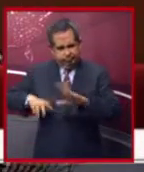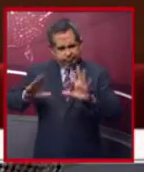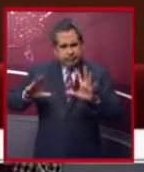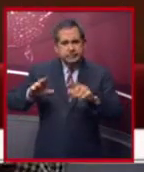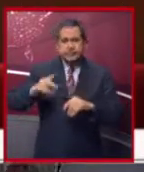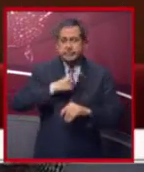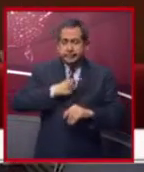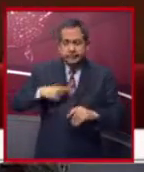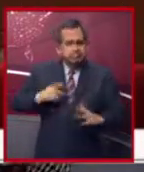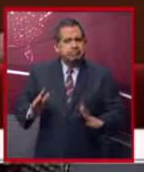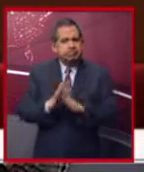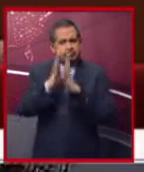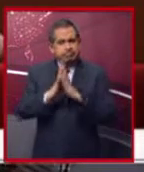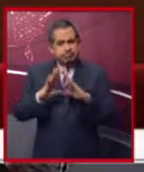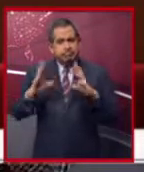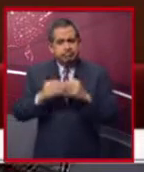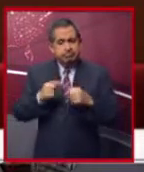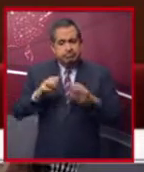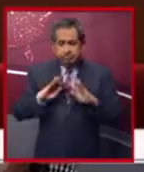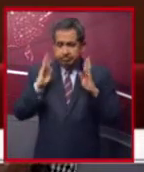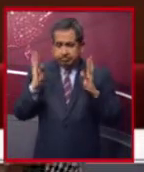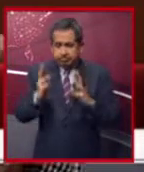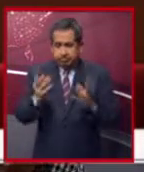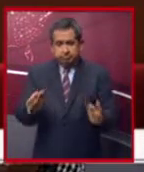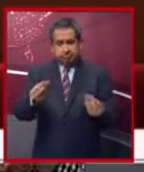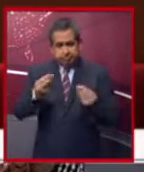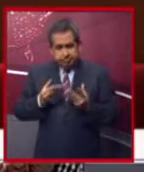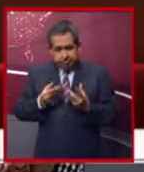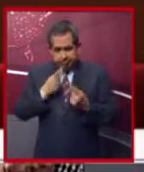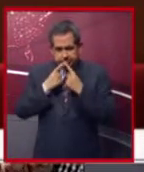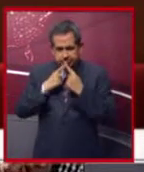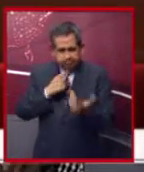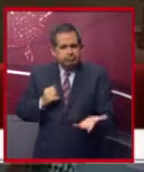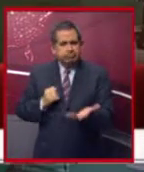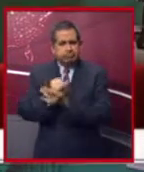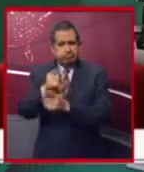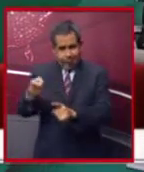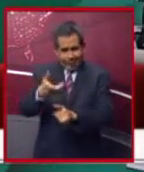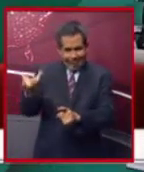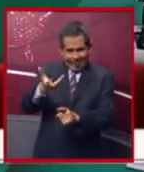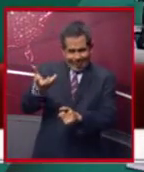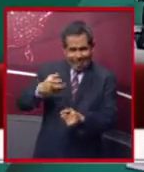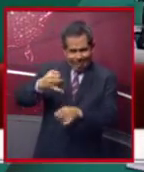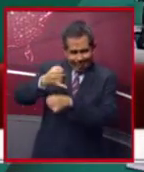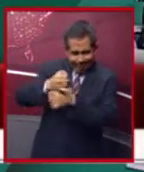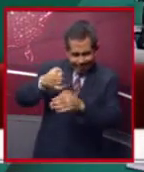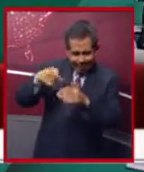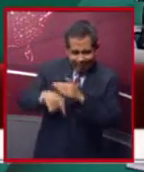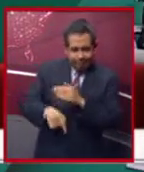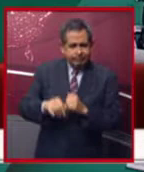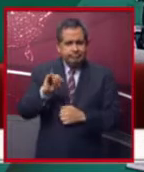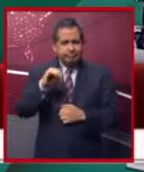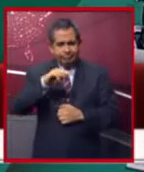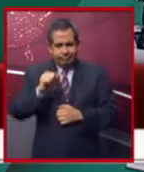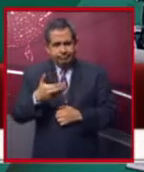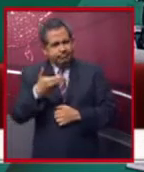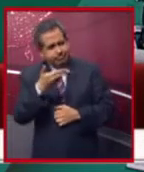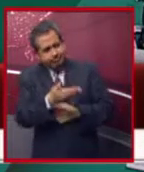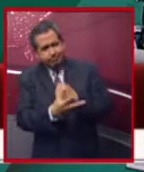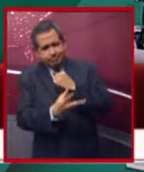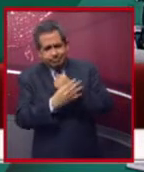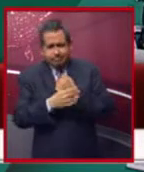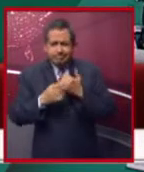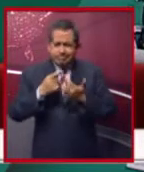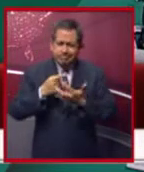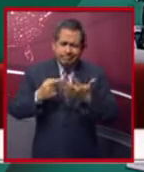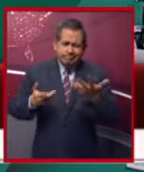podrían participar también en las decisiones porque hacen arqueología. Dependemos del INAH, les tenemos que pedir permiso, etc.